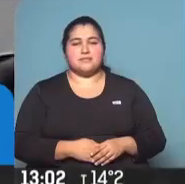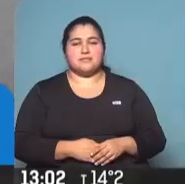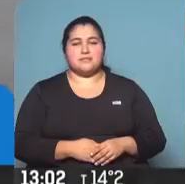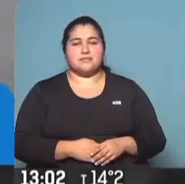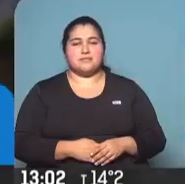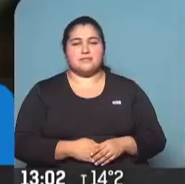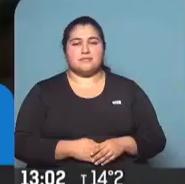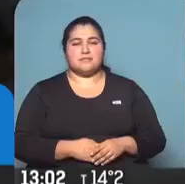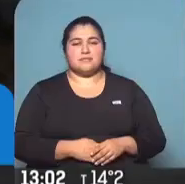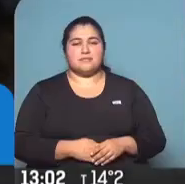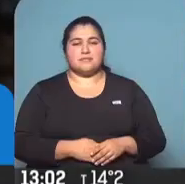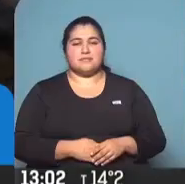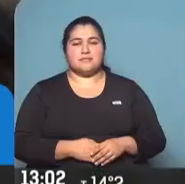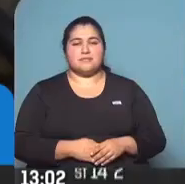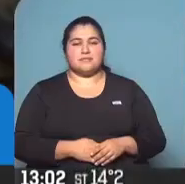e